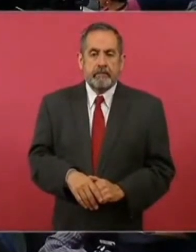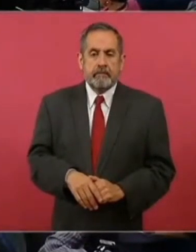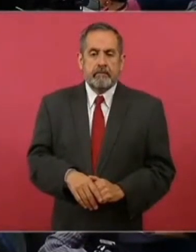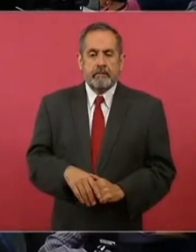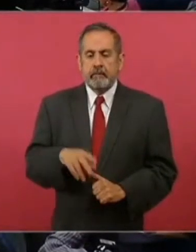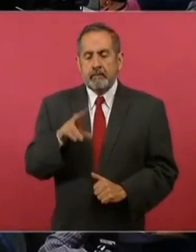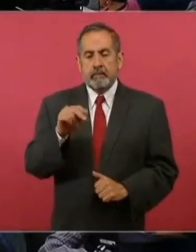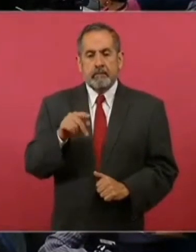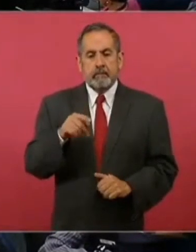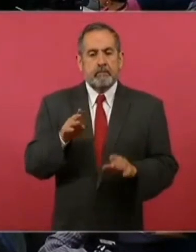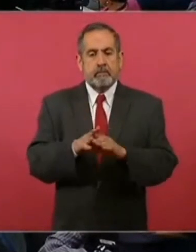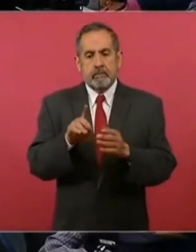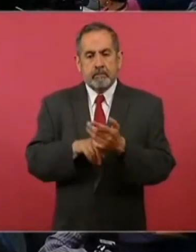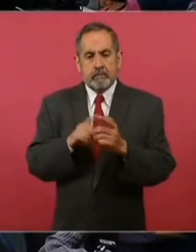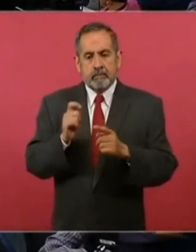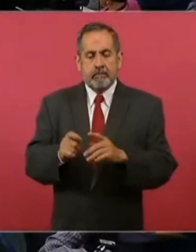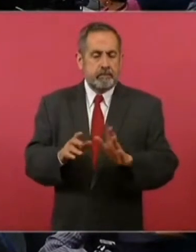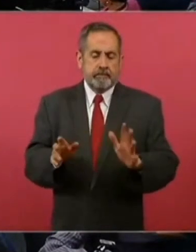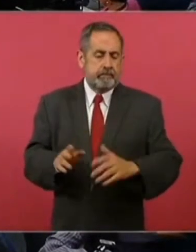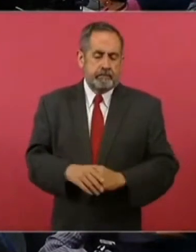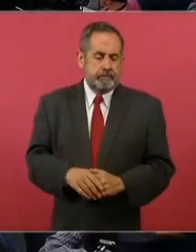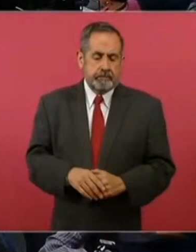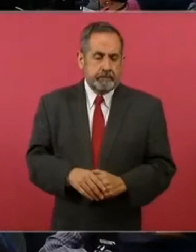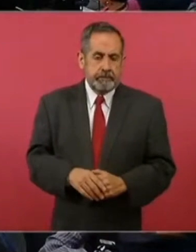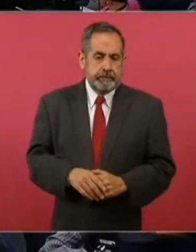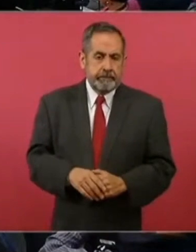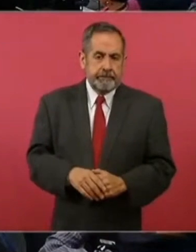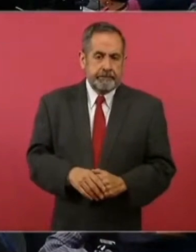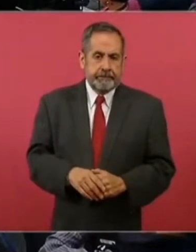No tiene que ver, Claro. ¿no?, con